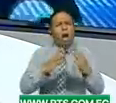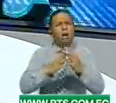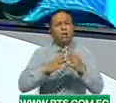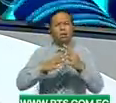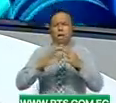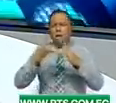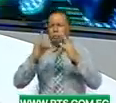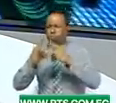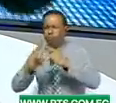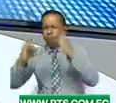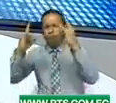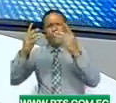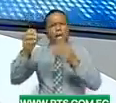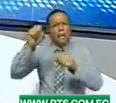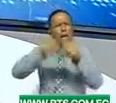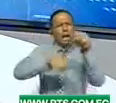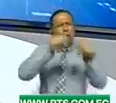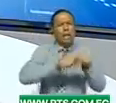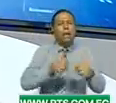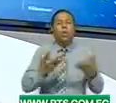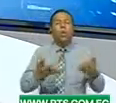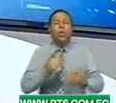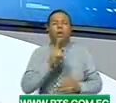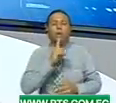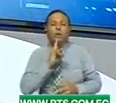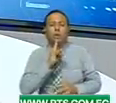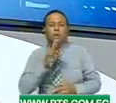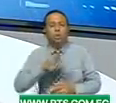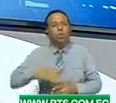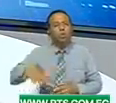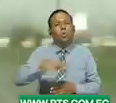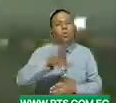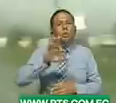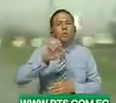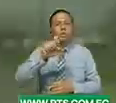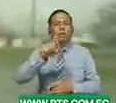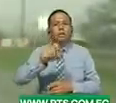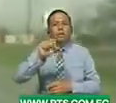Estados Unidos. Videos muestran los terribles momentos.